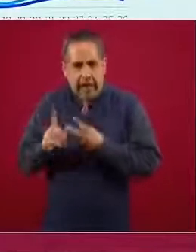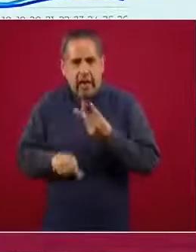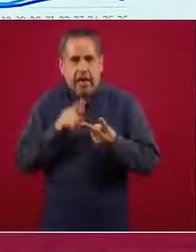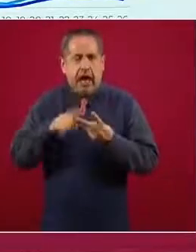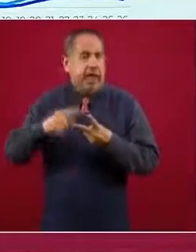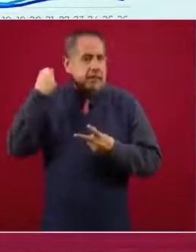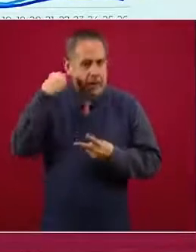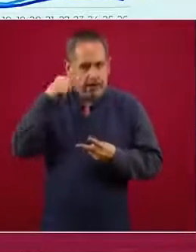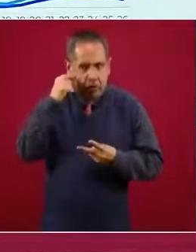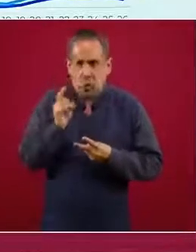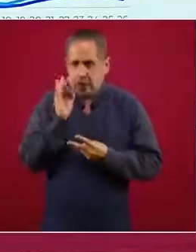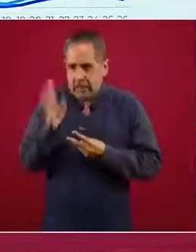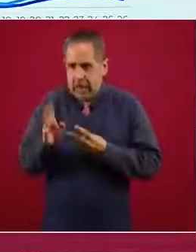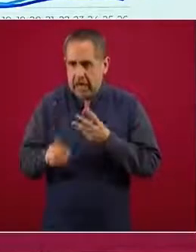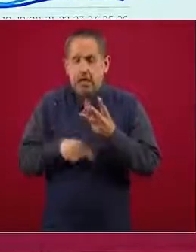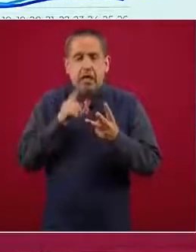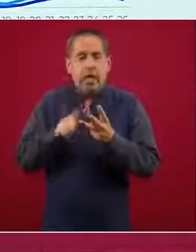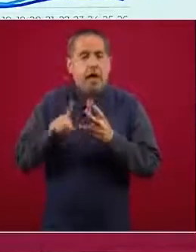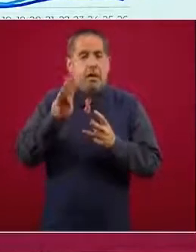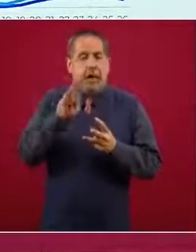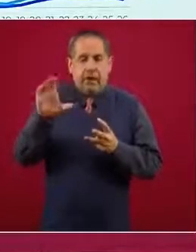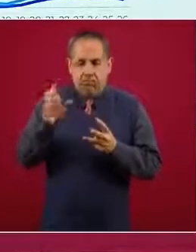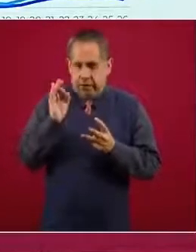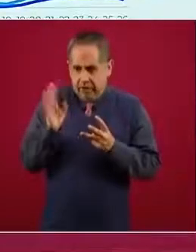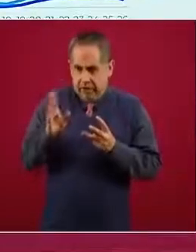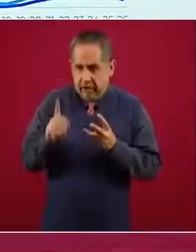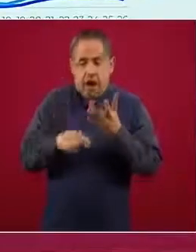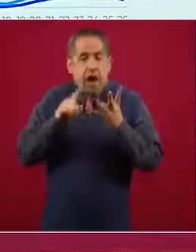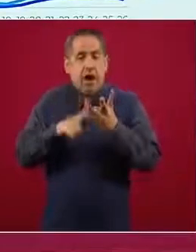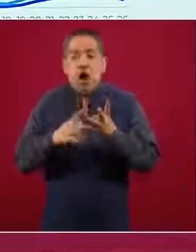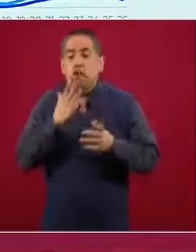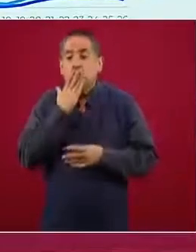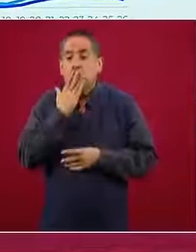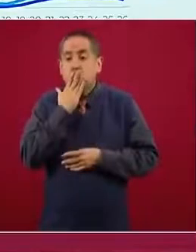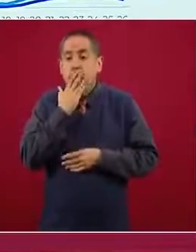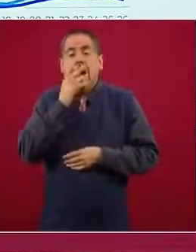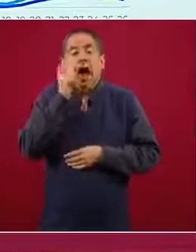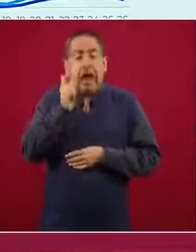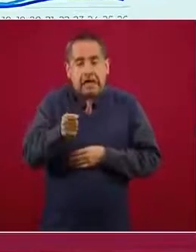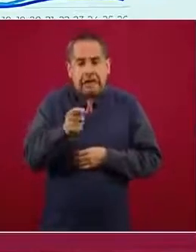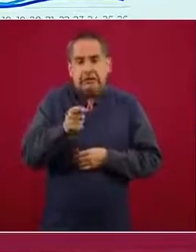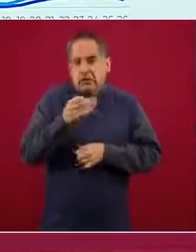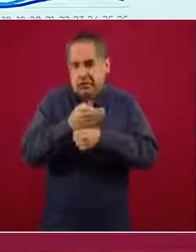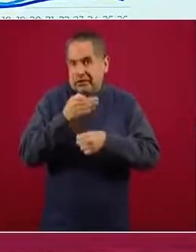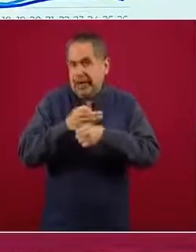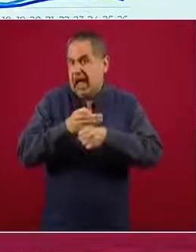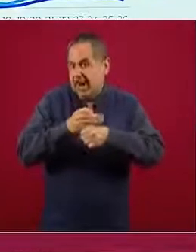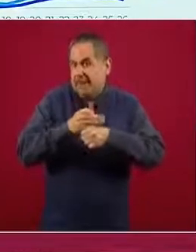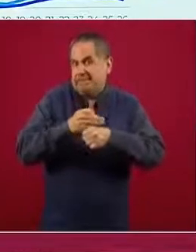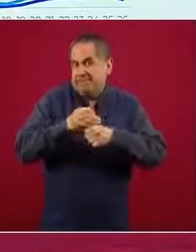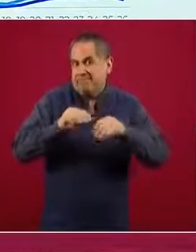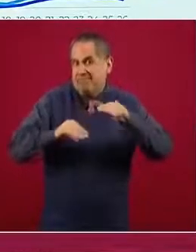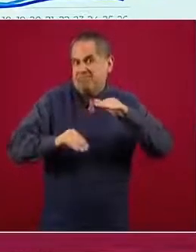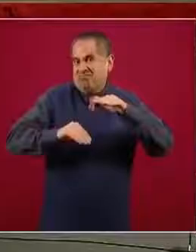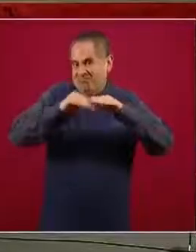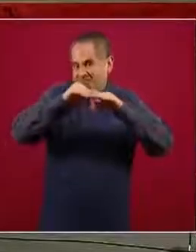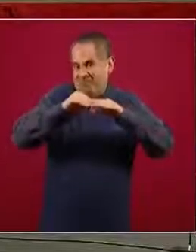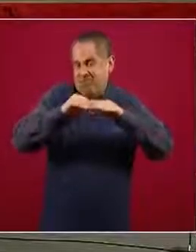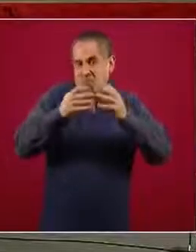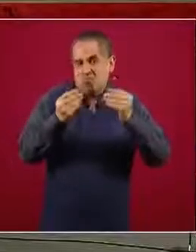presentamos Tabasco, presentamos Baja California, Sonora está entre los primeros estados que actualmente tiene las